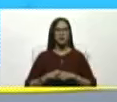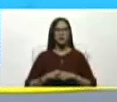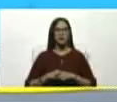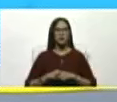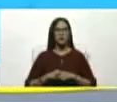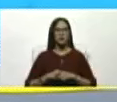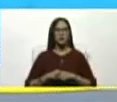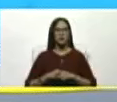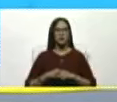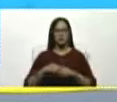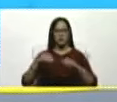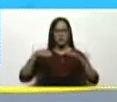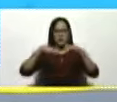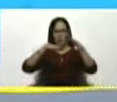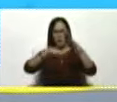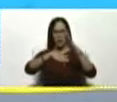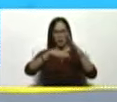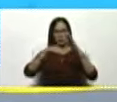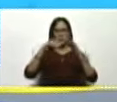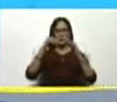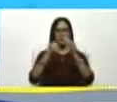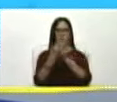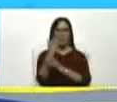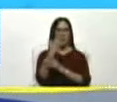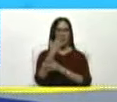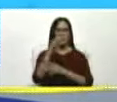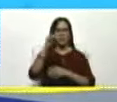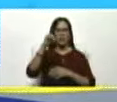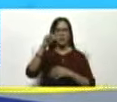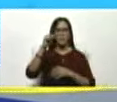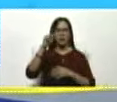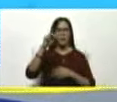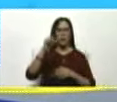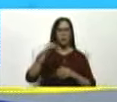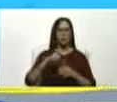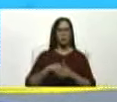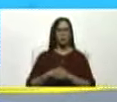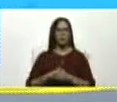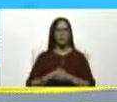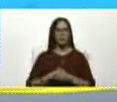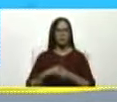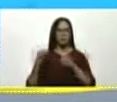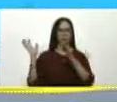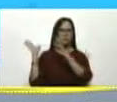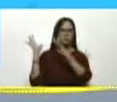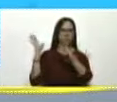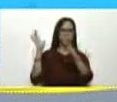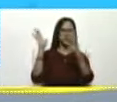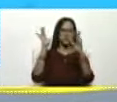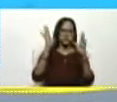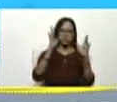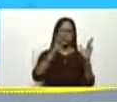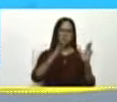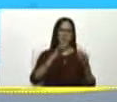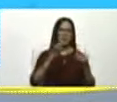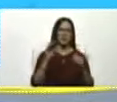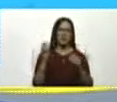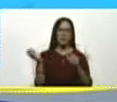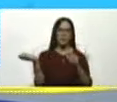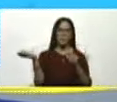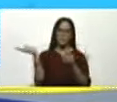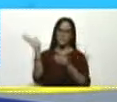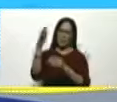mata de mamón y pegó un ventarrón durísimo que tumbó varios